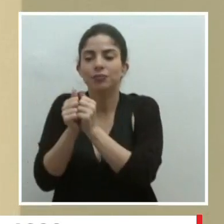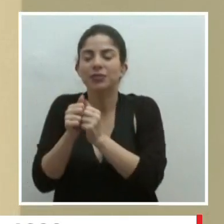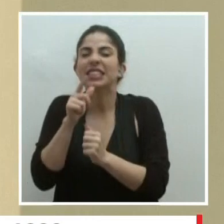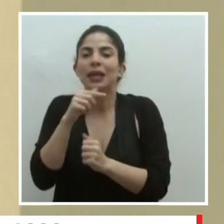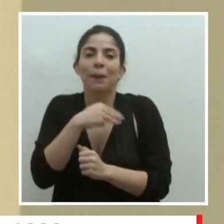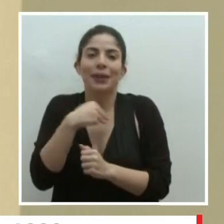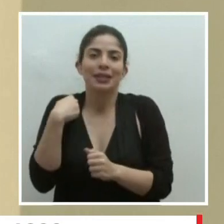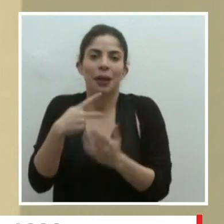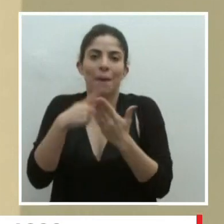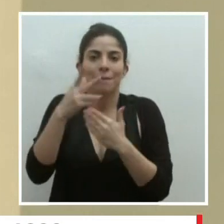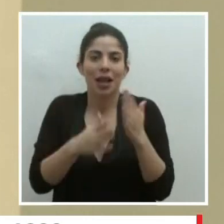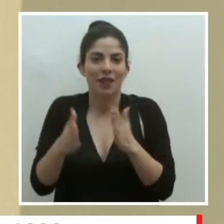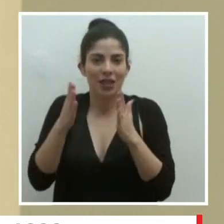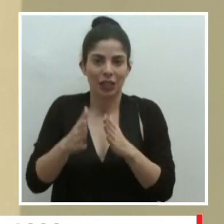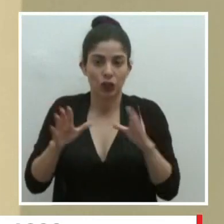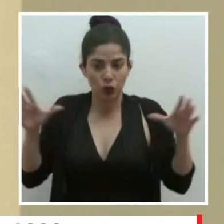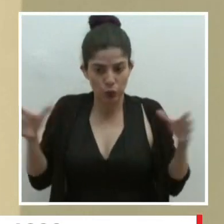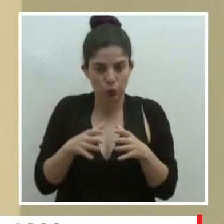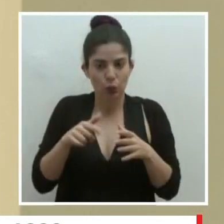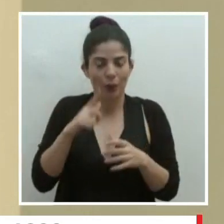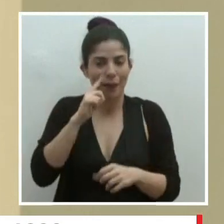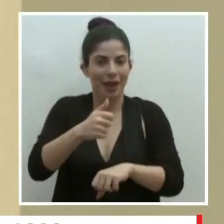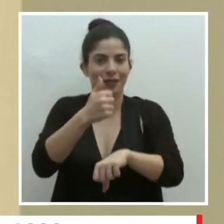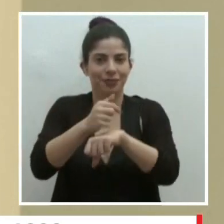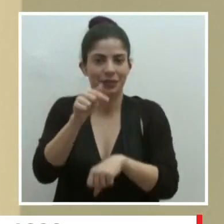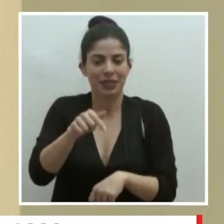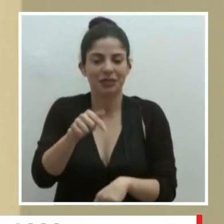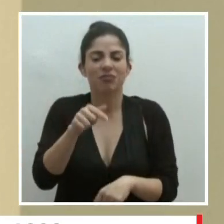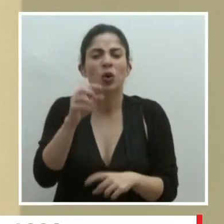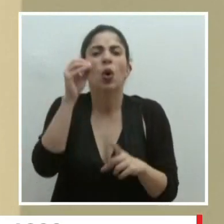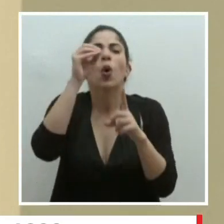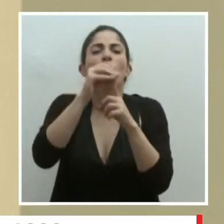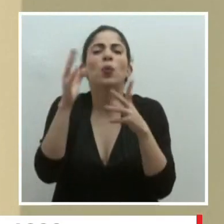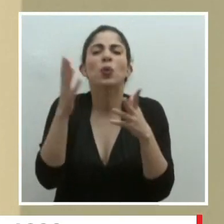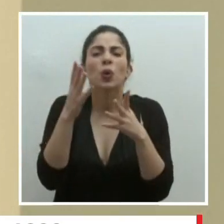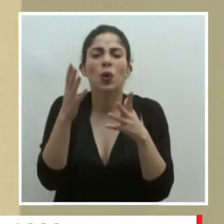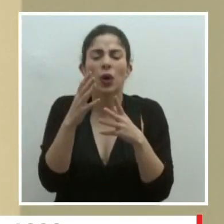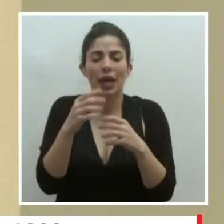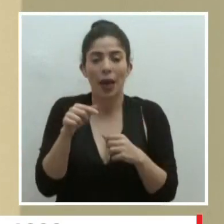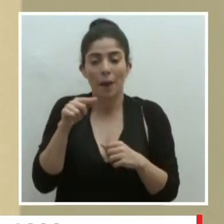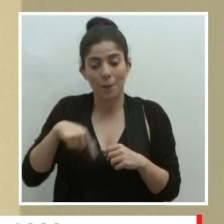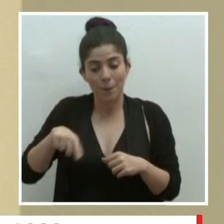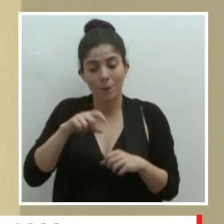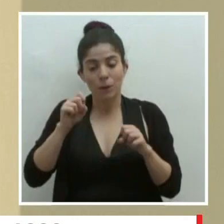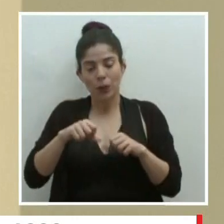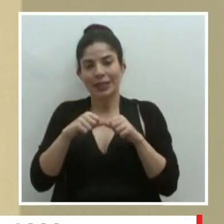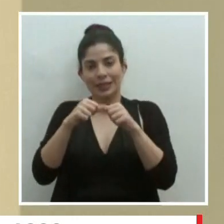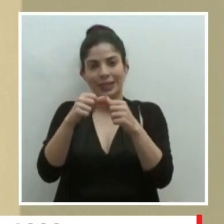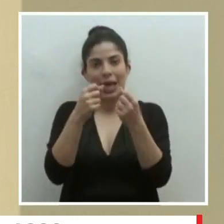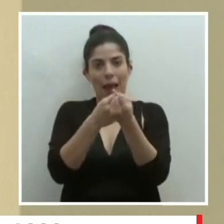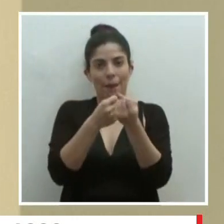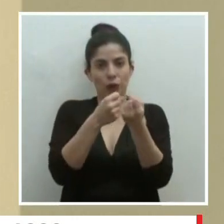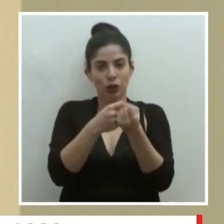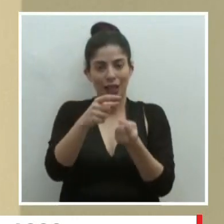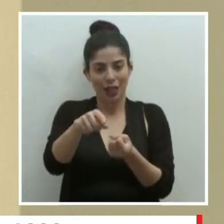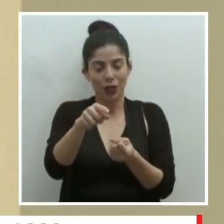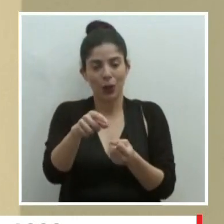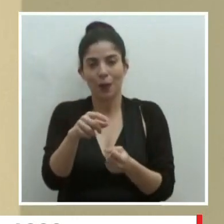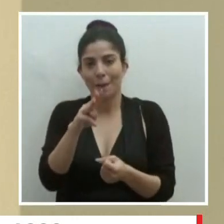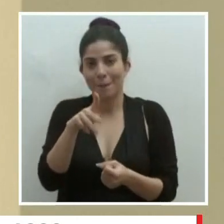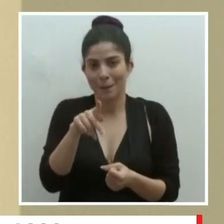el Ministerio de Planificación. Lo que se trata es de una lógica granular en la cual se pueda seguir apoyando, pero desde una óptica